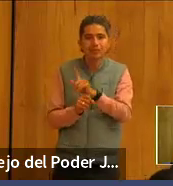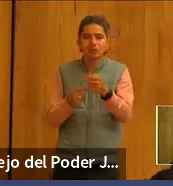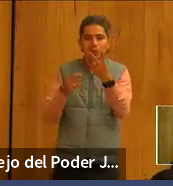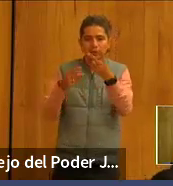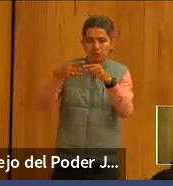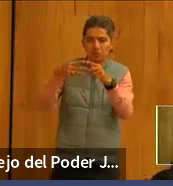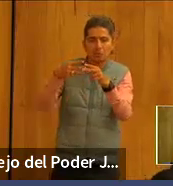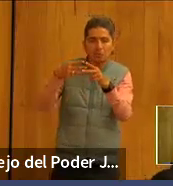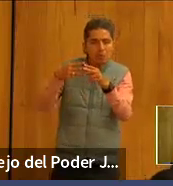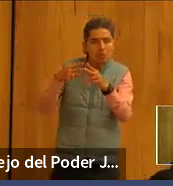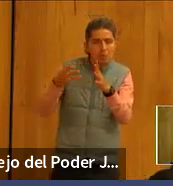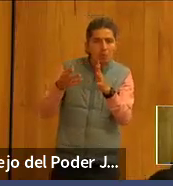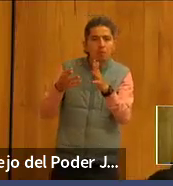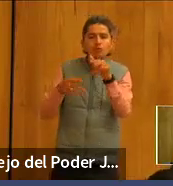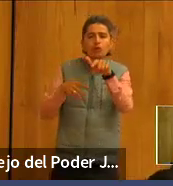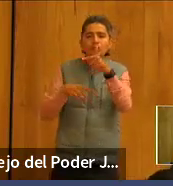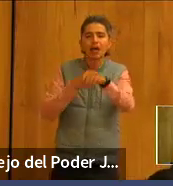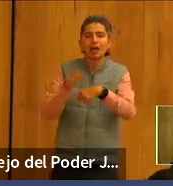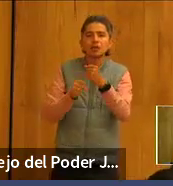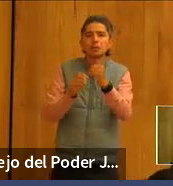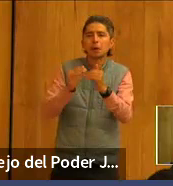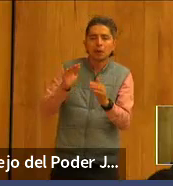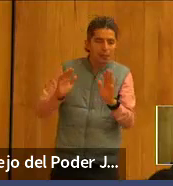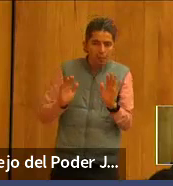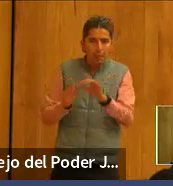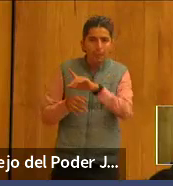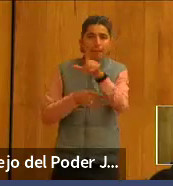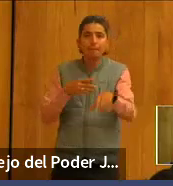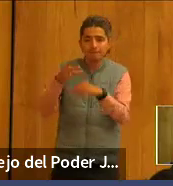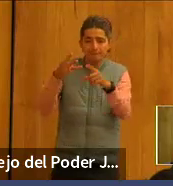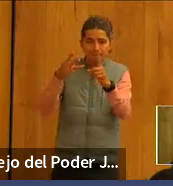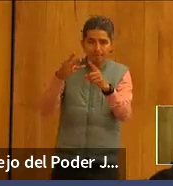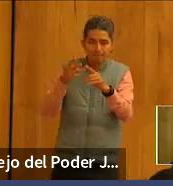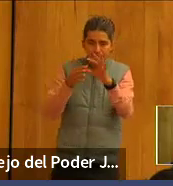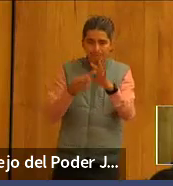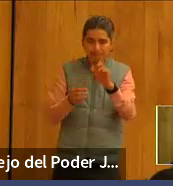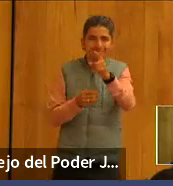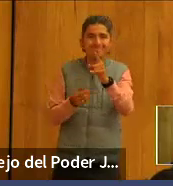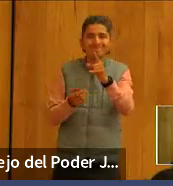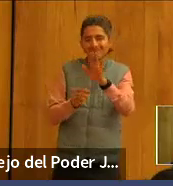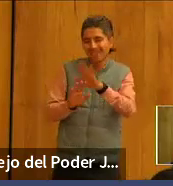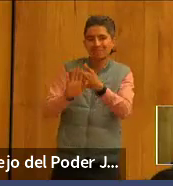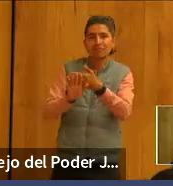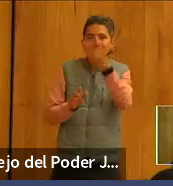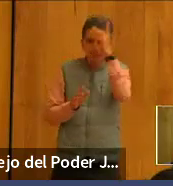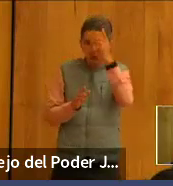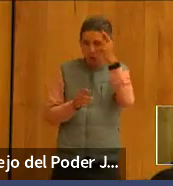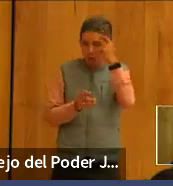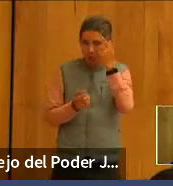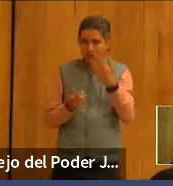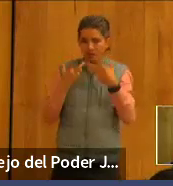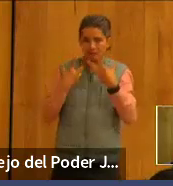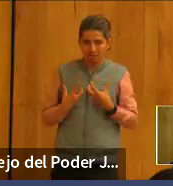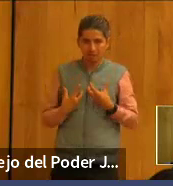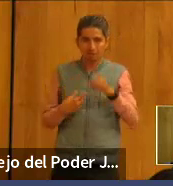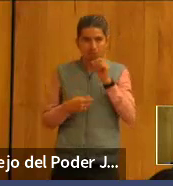medio comisivo, es menor de 12 años. En la siguiente justifiqué la violencia psicológica a partir del sometimiento de